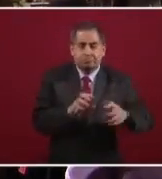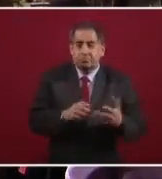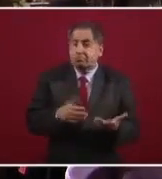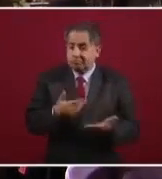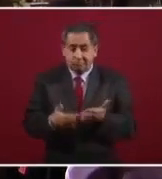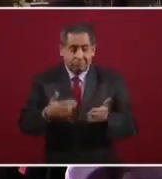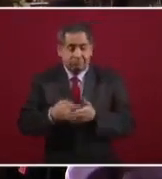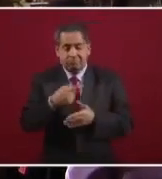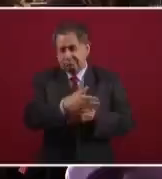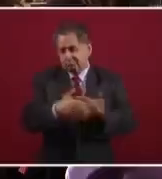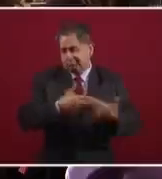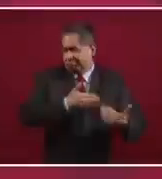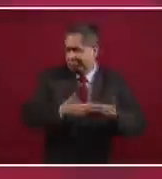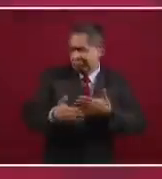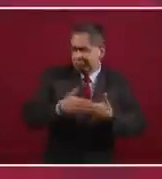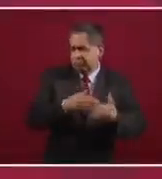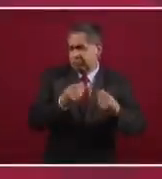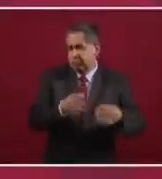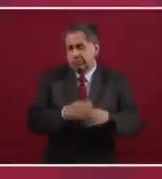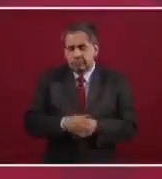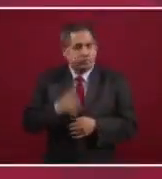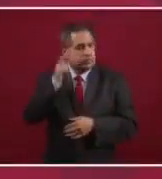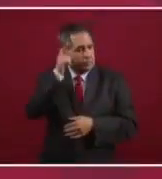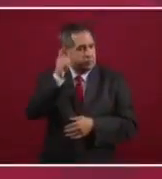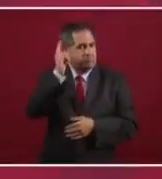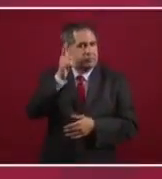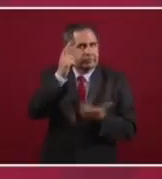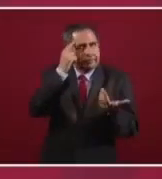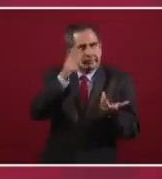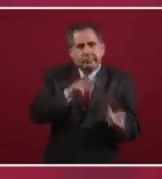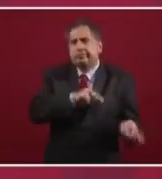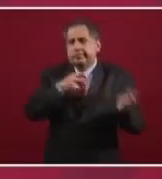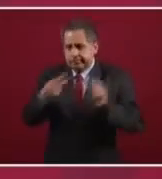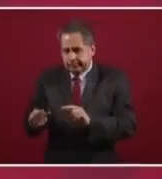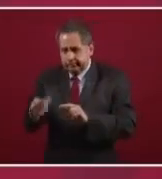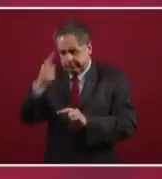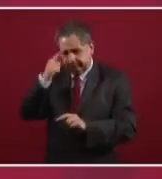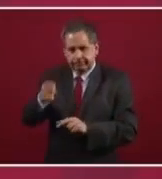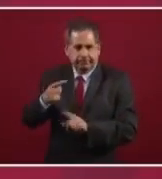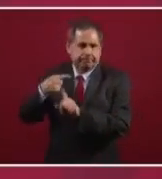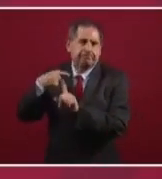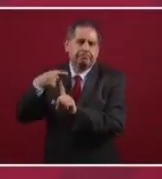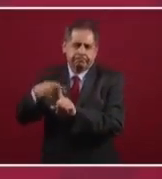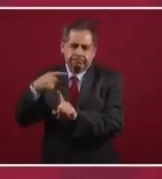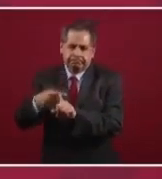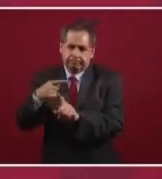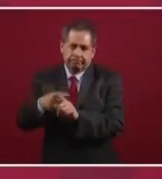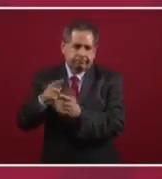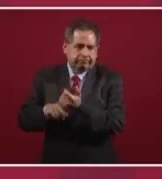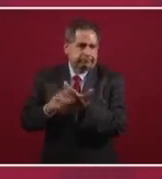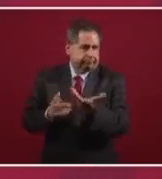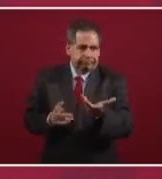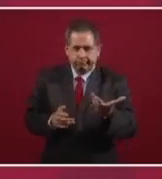han avanzado mucho en eso. Ojalá y así se avanzara en